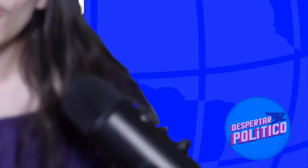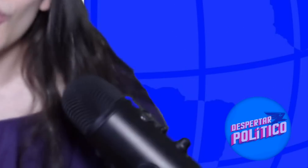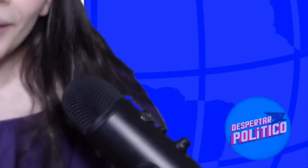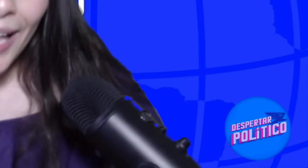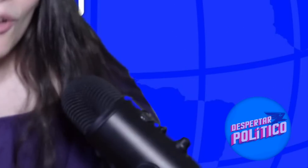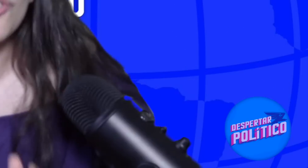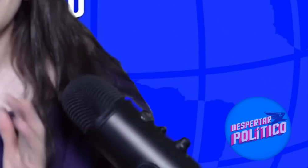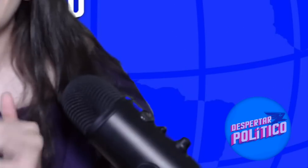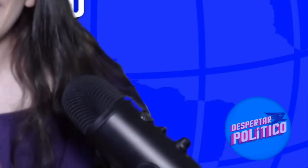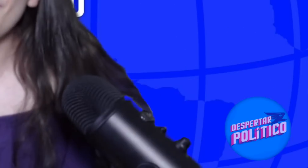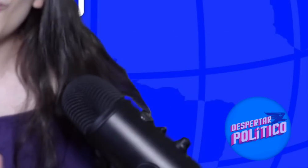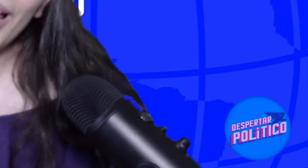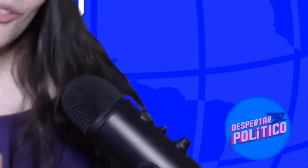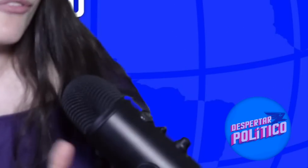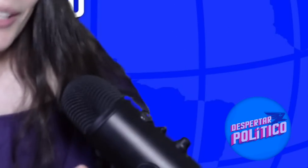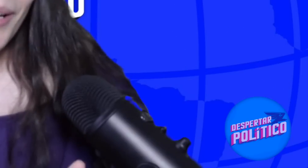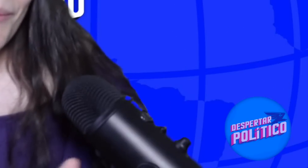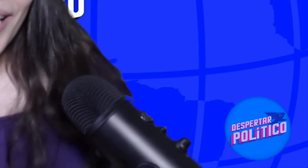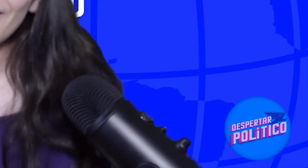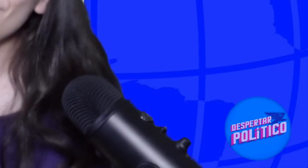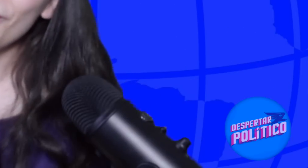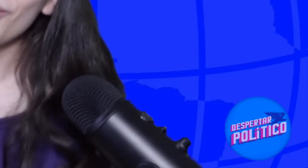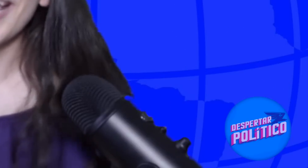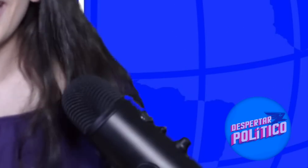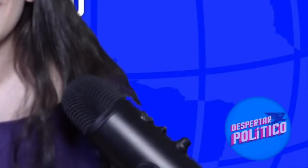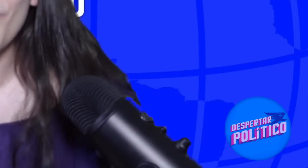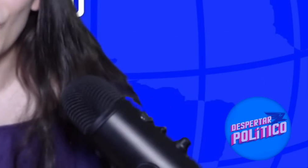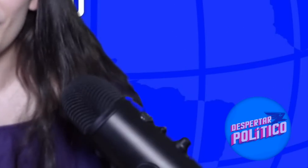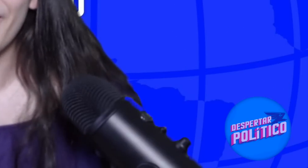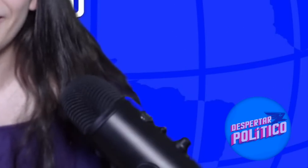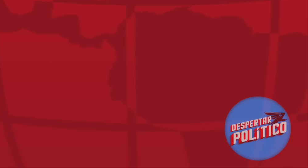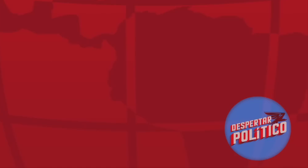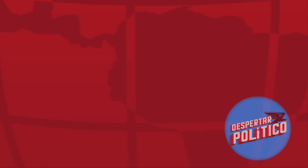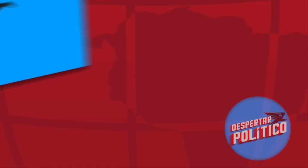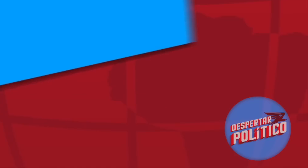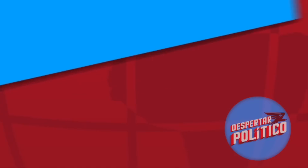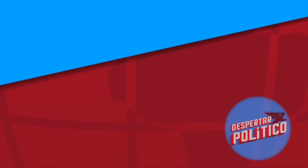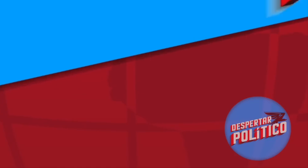Déjame en los comentarios, regálame tu like. Yo soy Fátima Ramírez y nos vemos hasta la próxima.